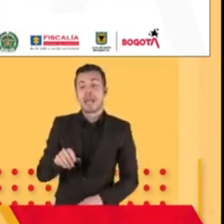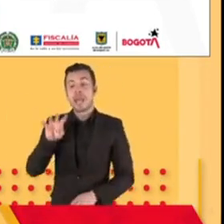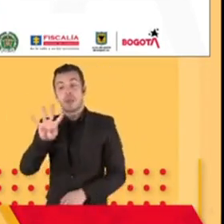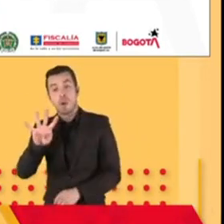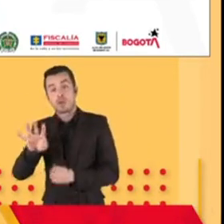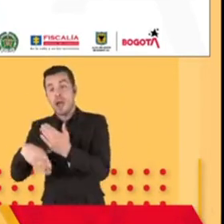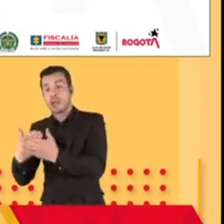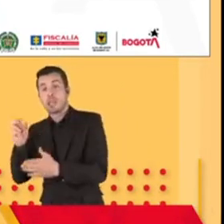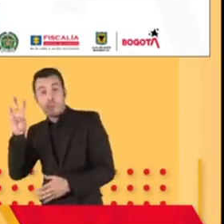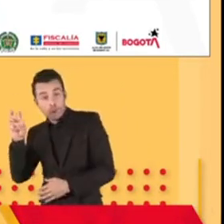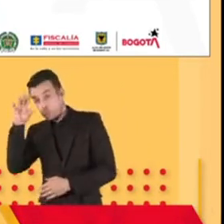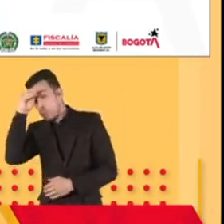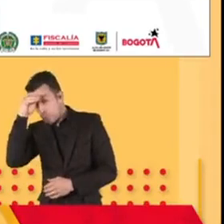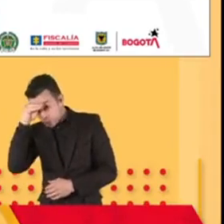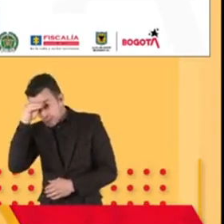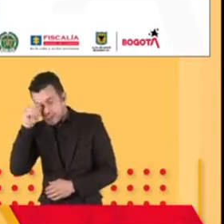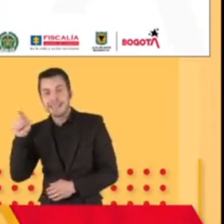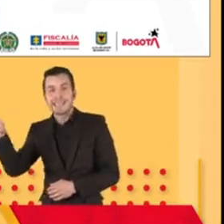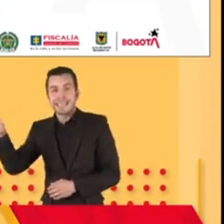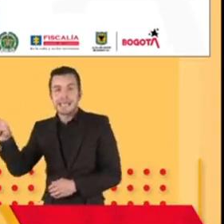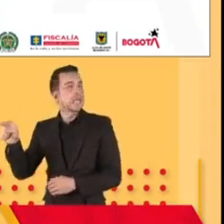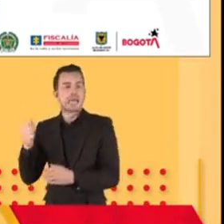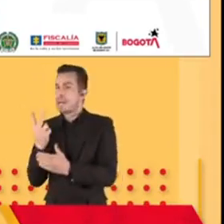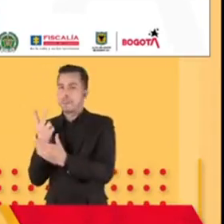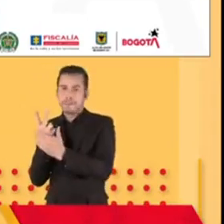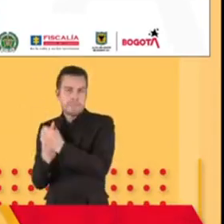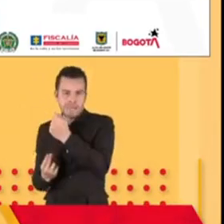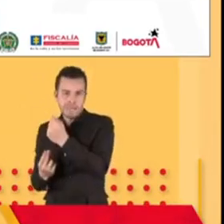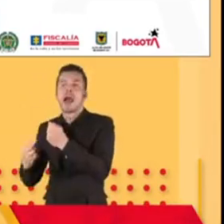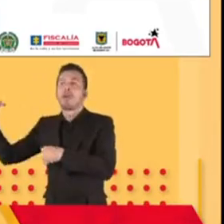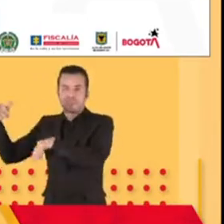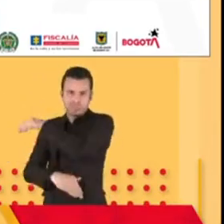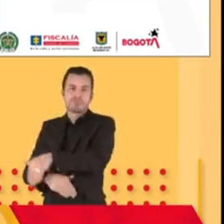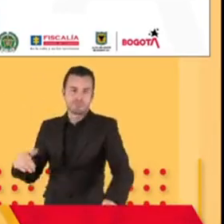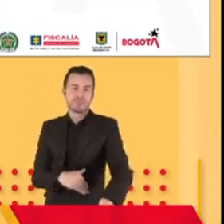las 8 de la noche podrán ingresar nuevamente sin ninguna restricción de placa.